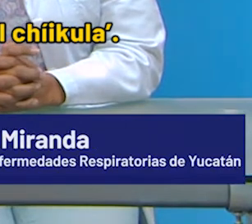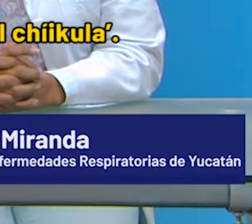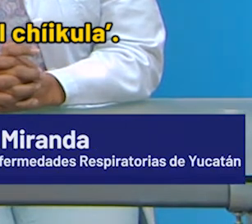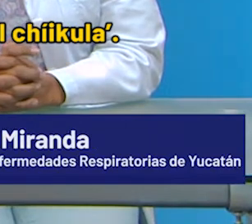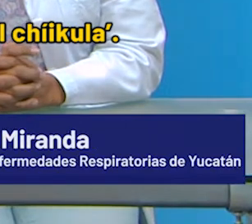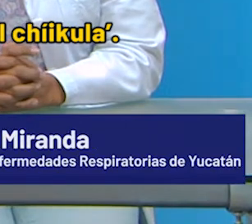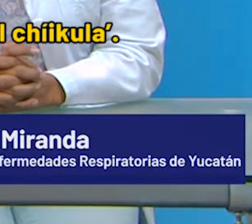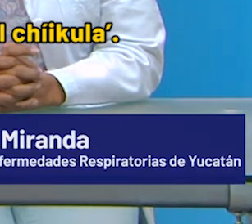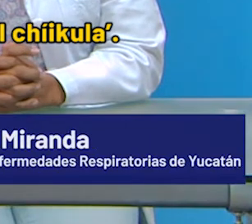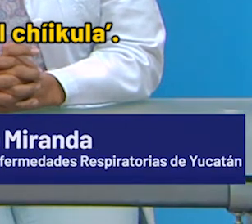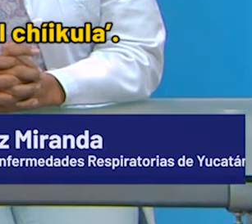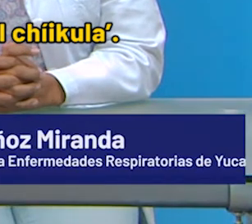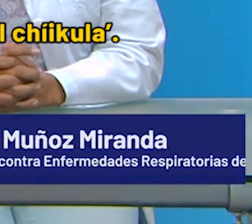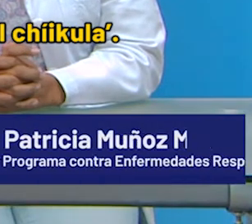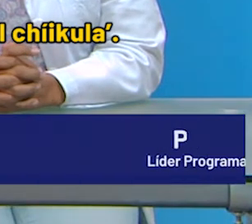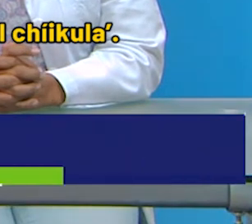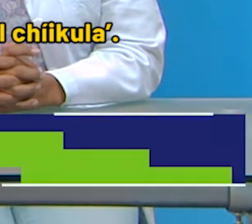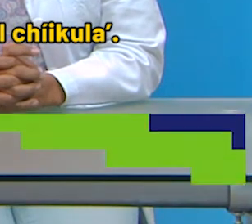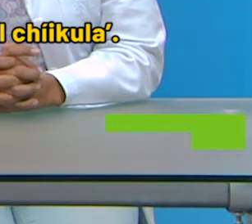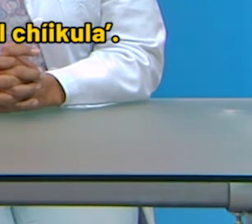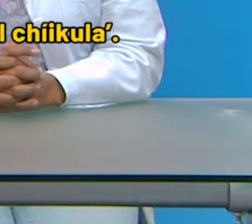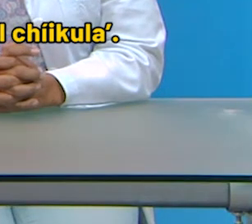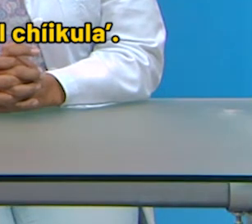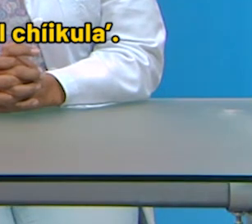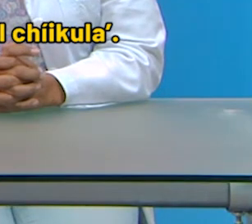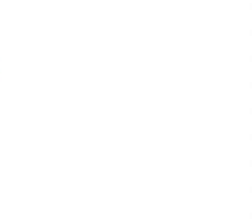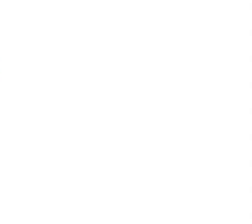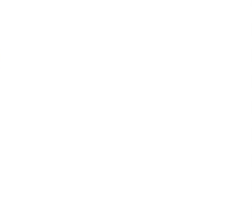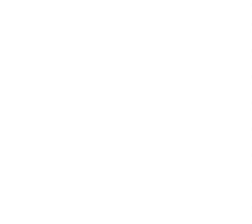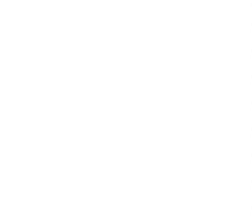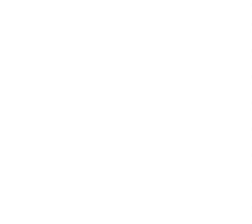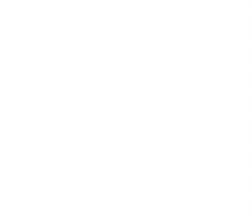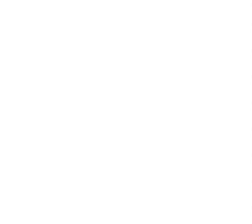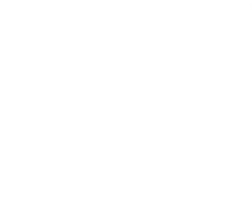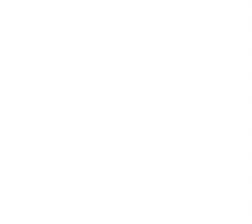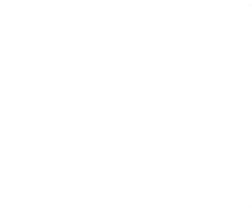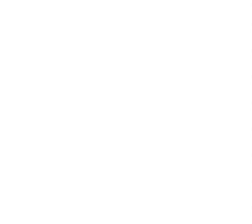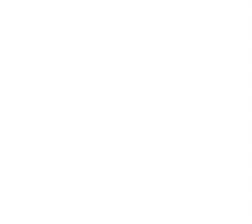información todos los días por este mismo medio. Muchas gracias. Gracias.